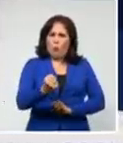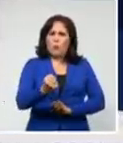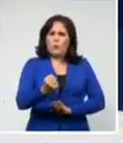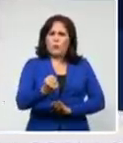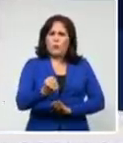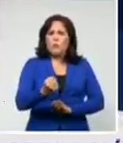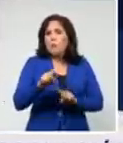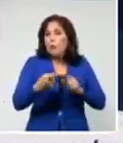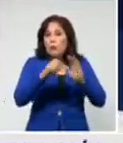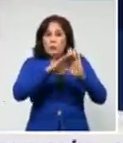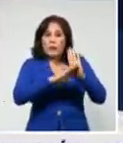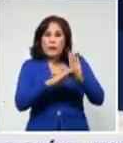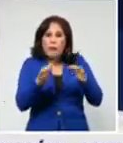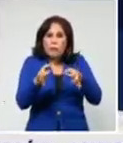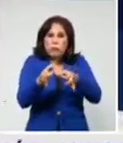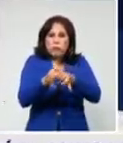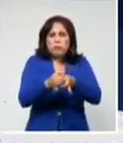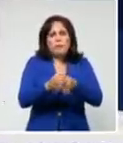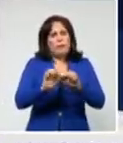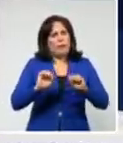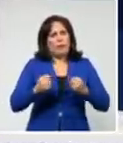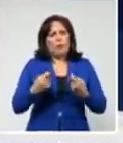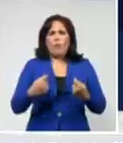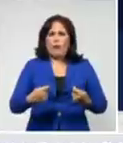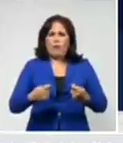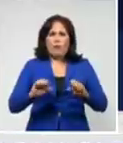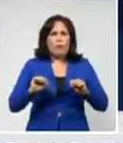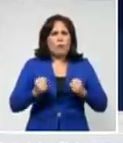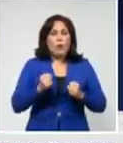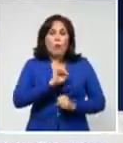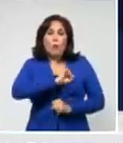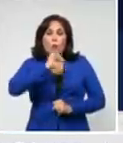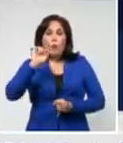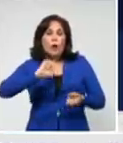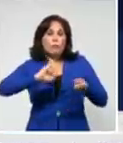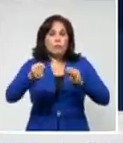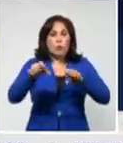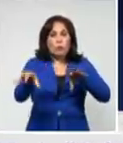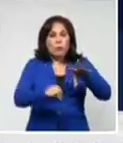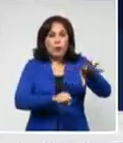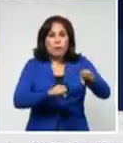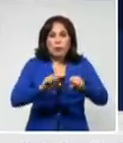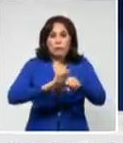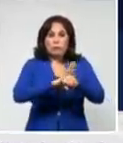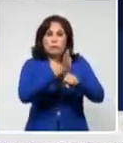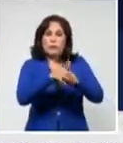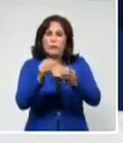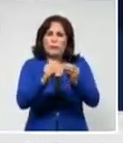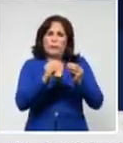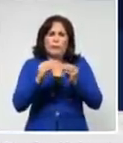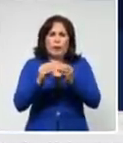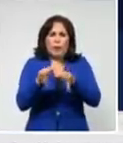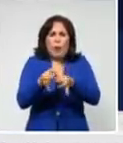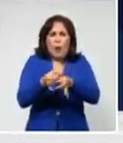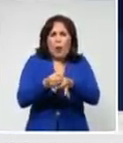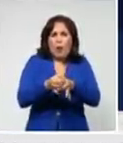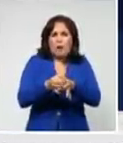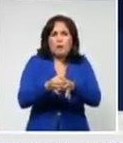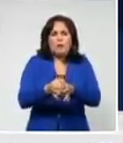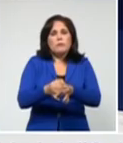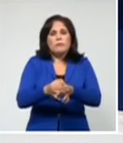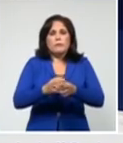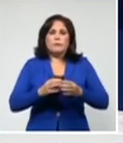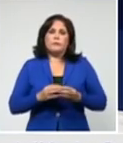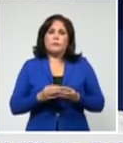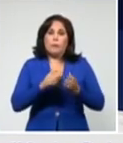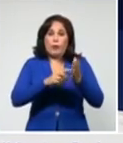establecido para evitar y lograr que se controle la transmisión que tenemos en los territorios que